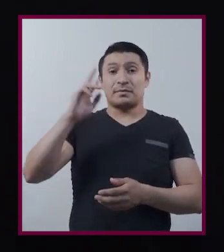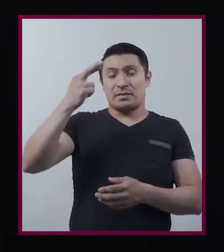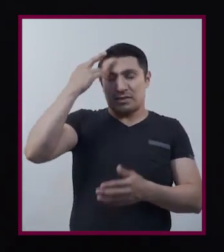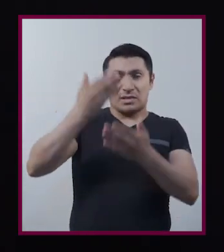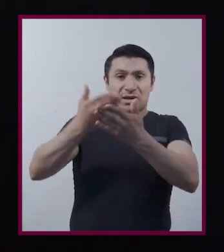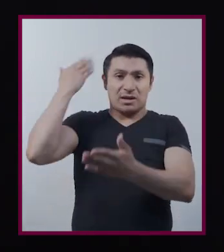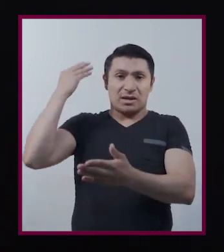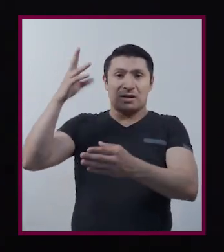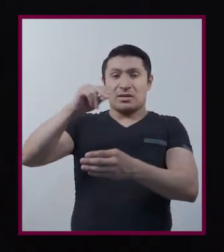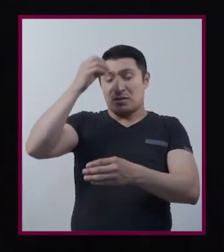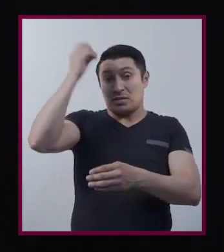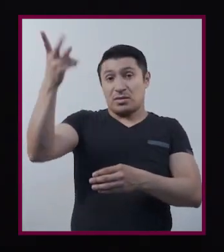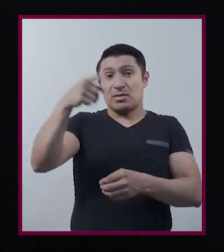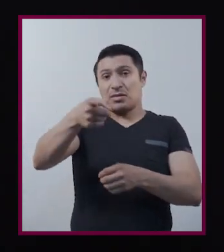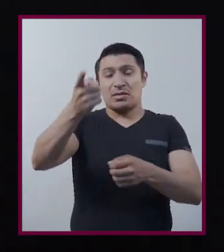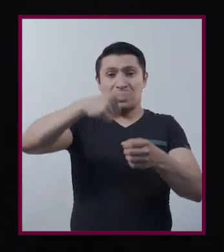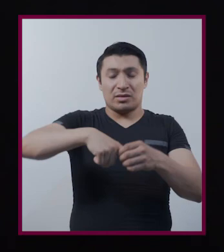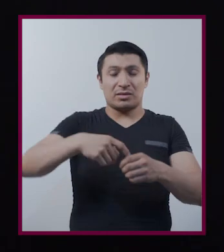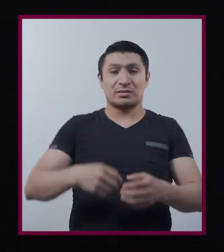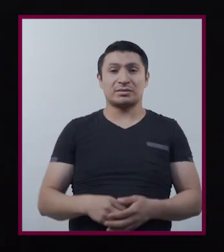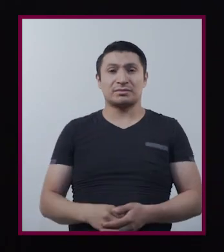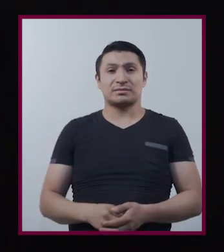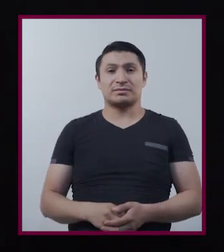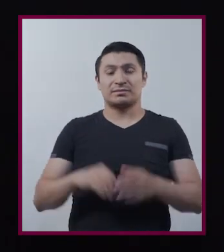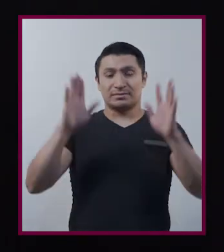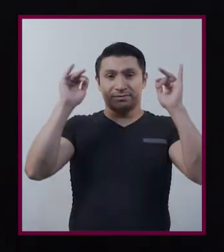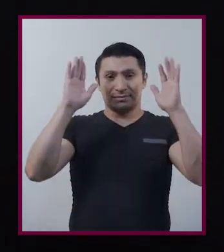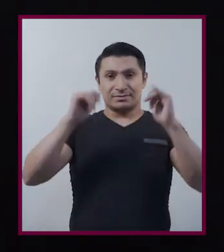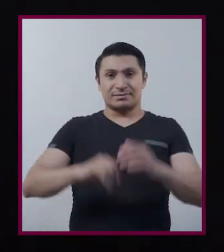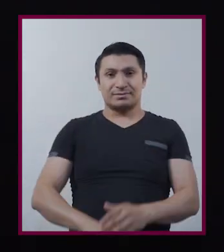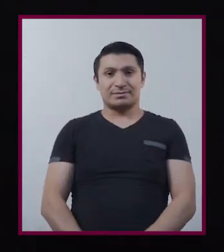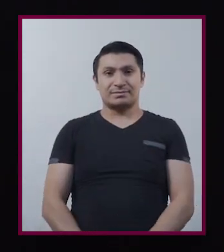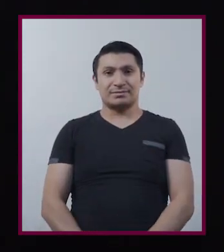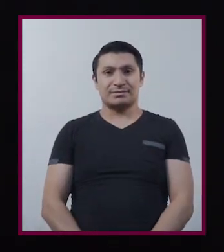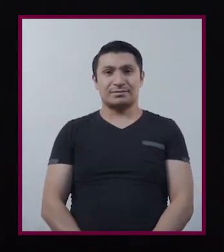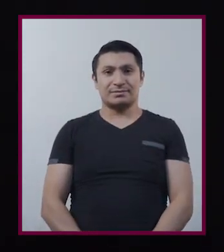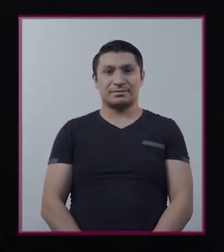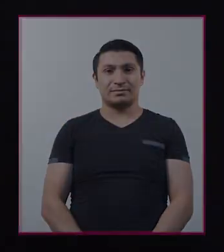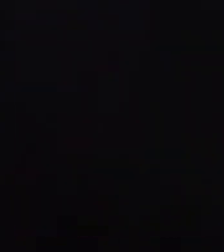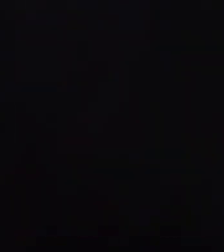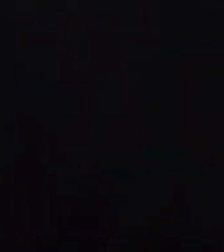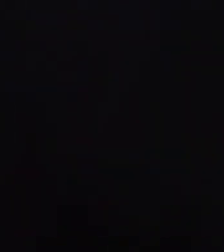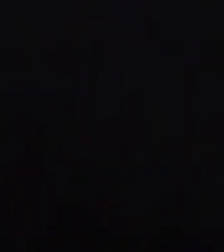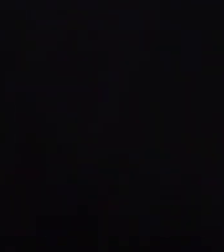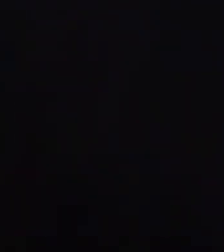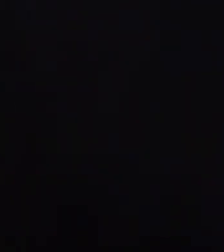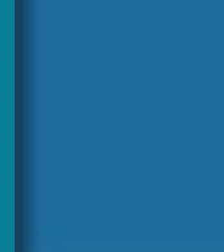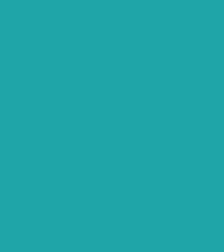Y recuerda, como el pasado no ha pasado, conéctate con nosotros. ¡Adiós!